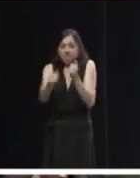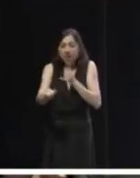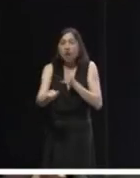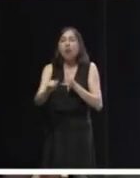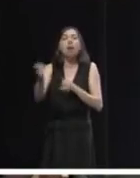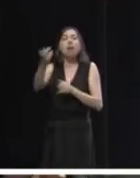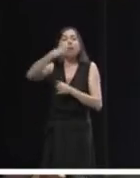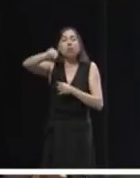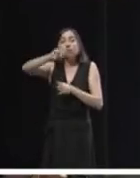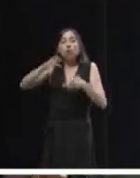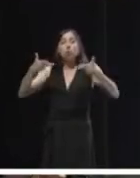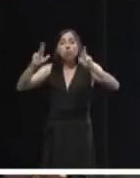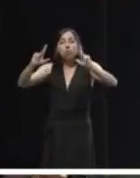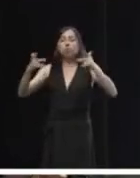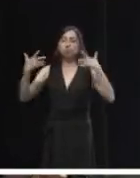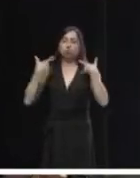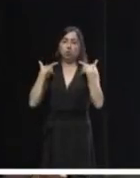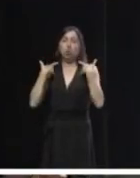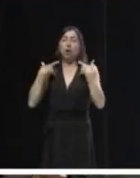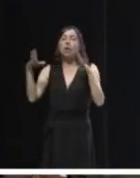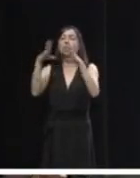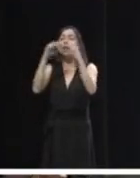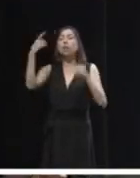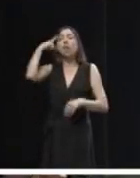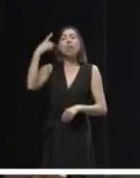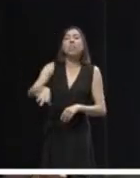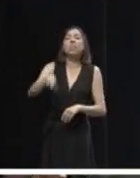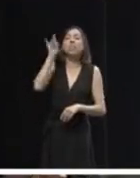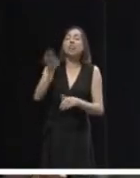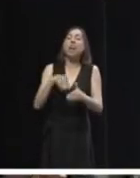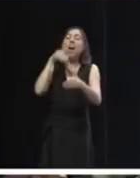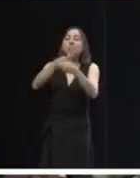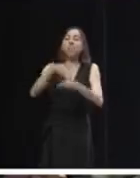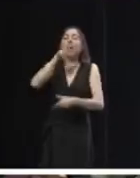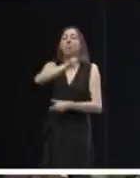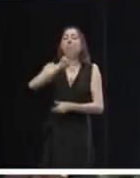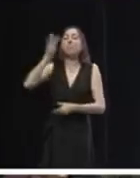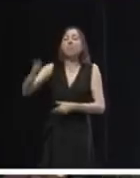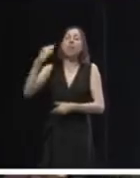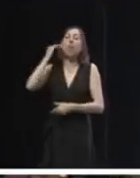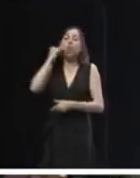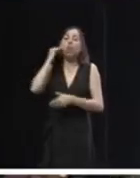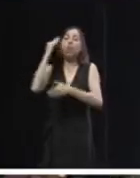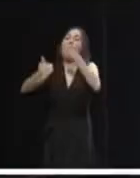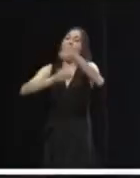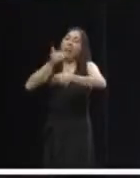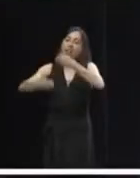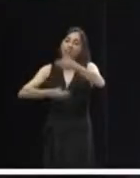vuestras manos, que Andalucía decide a votar el 23 de julio. ¡Adelante! ¡Adelante!